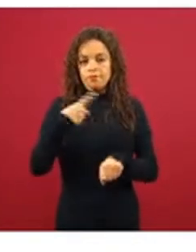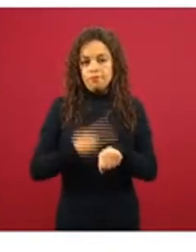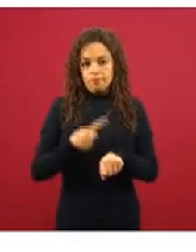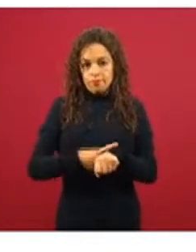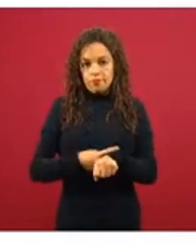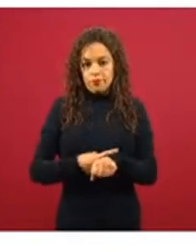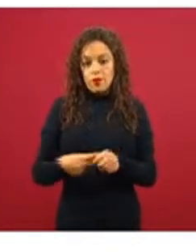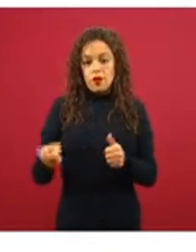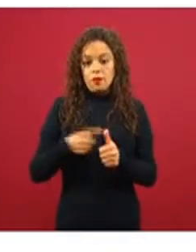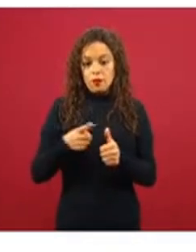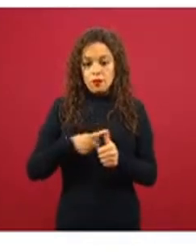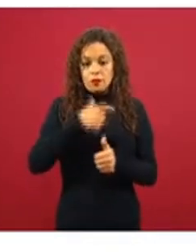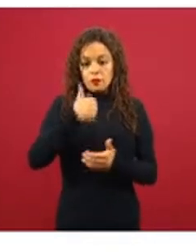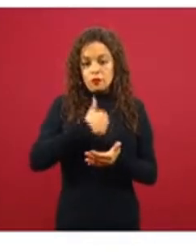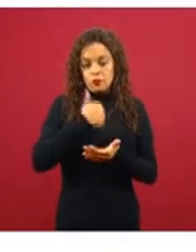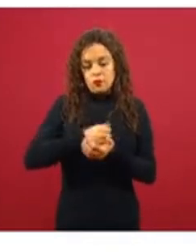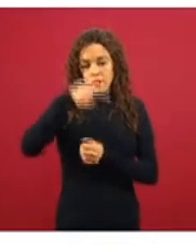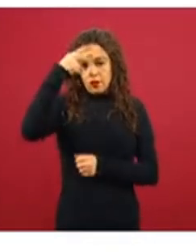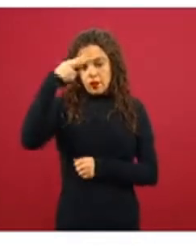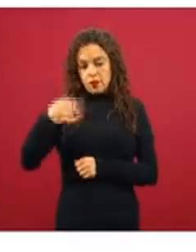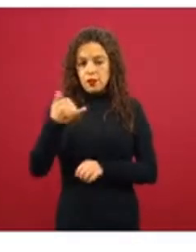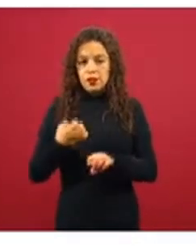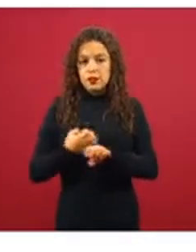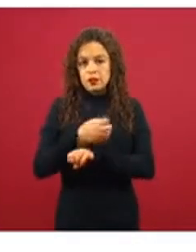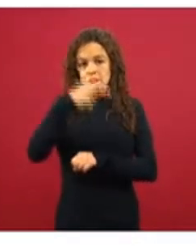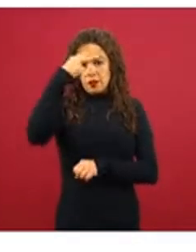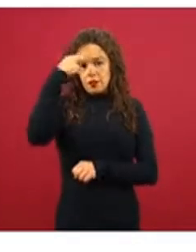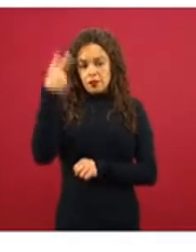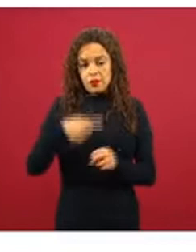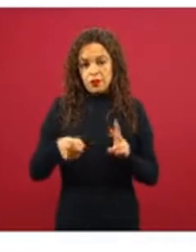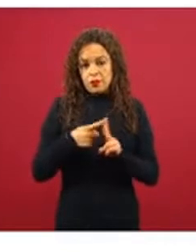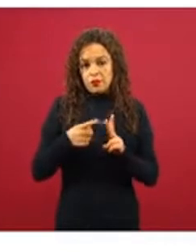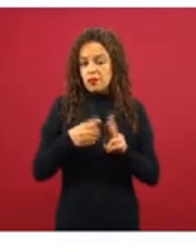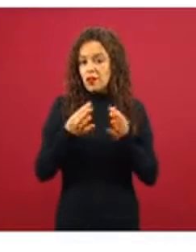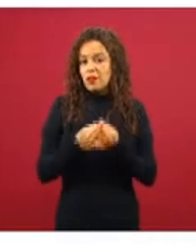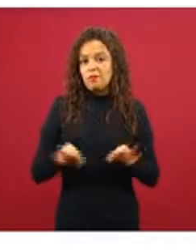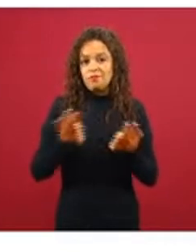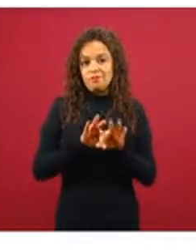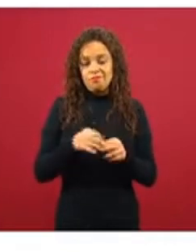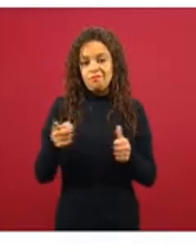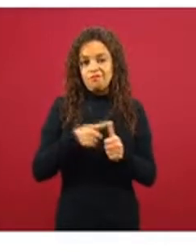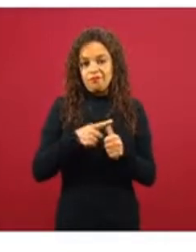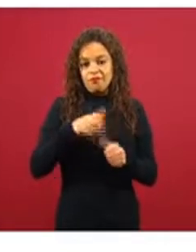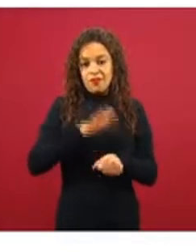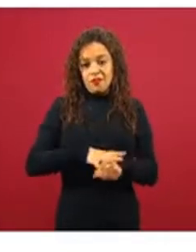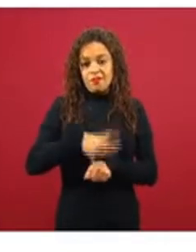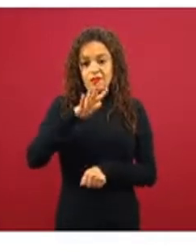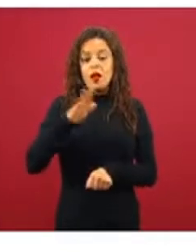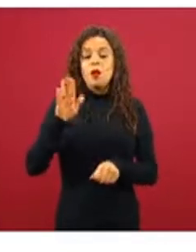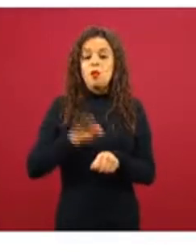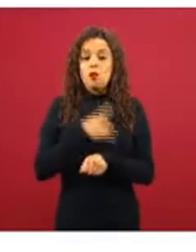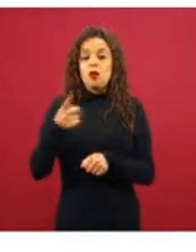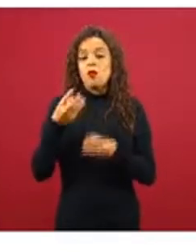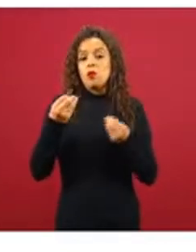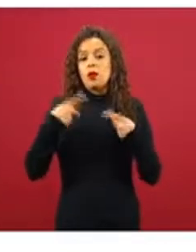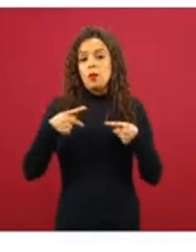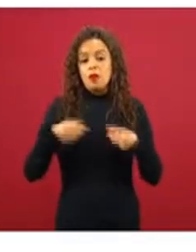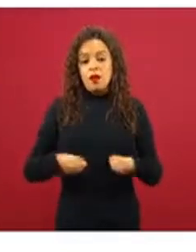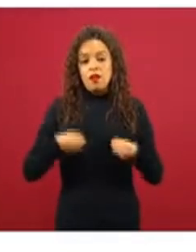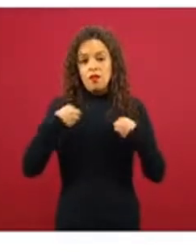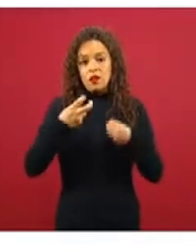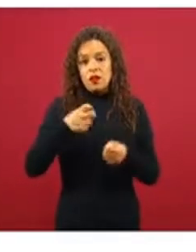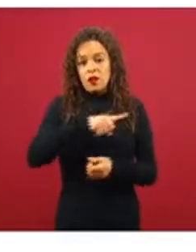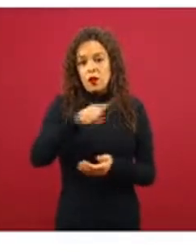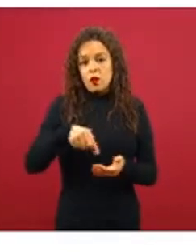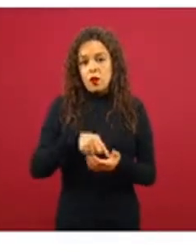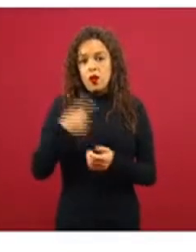Estado de México prácticamente al frente, dado también su gran cantidad poblacional en relación a otras entidades federativas en el